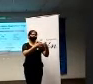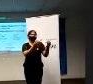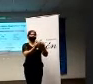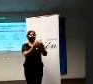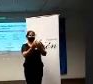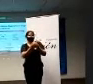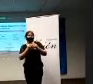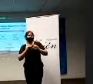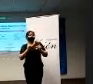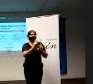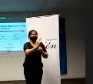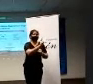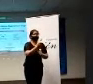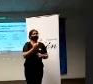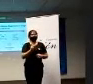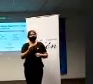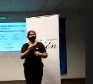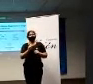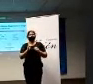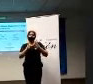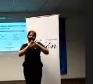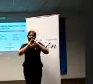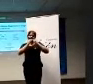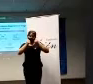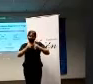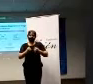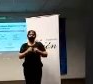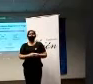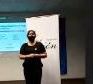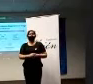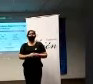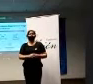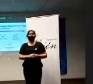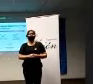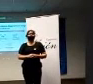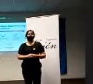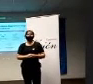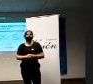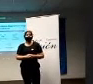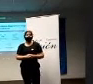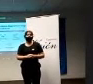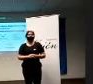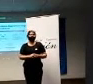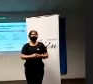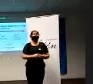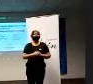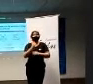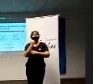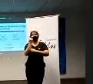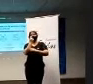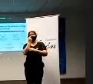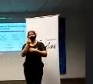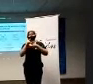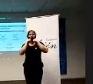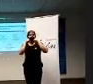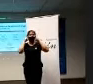seguir usando las mascarillas, pero con el uso bien adecuado, ¿verdad? Es decir, tapar la nariz y boca y que no